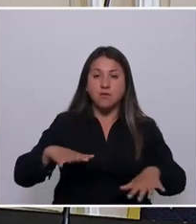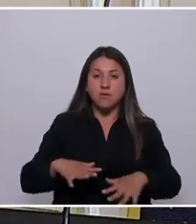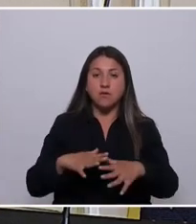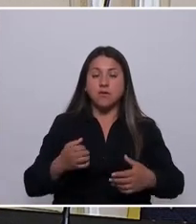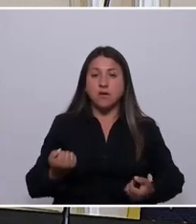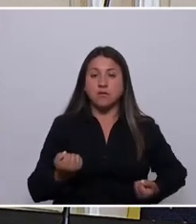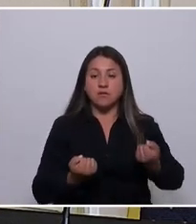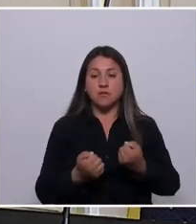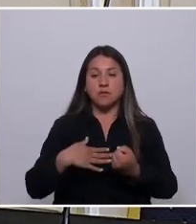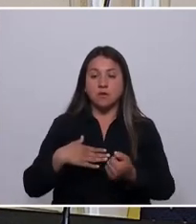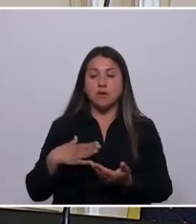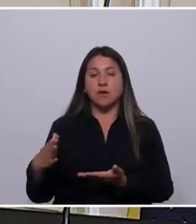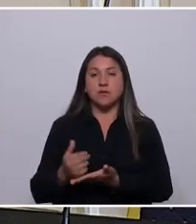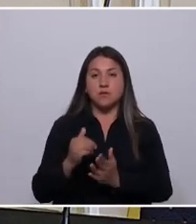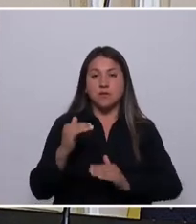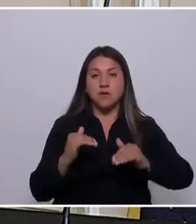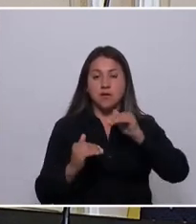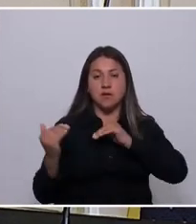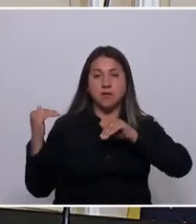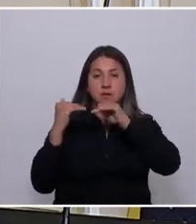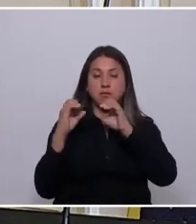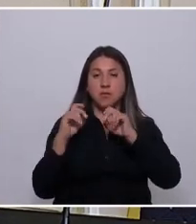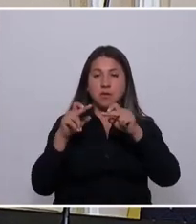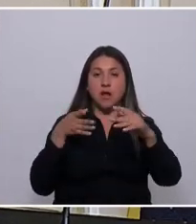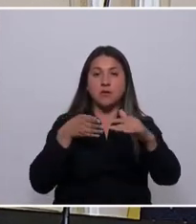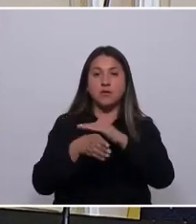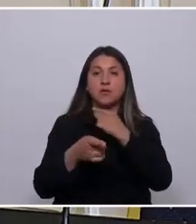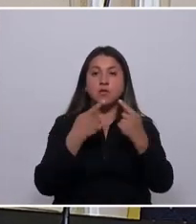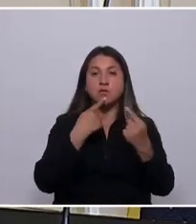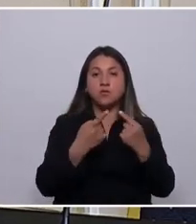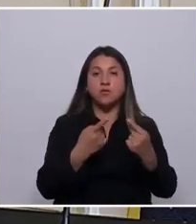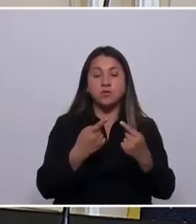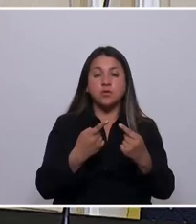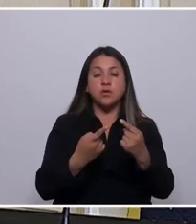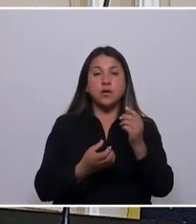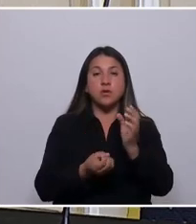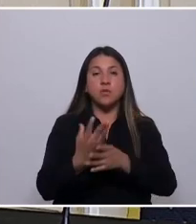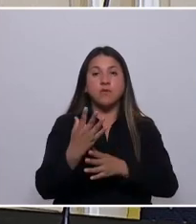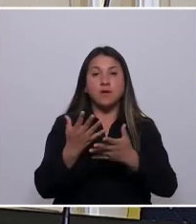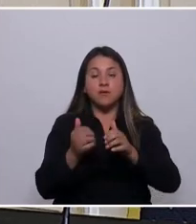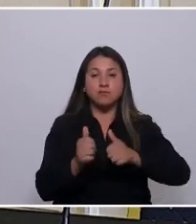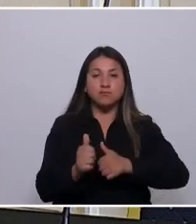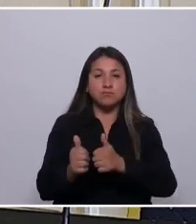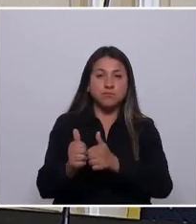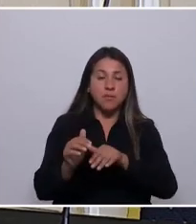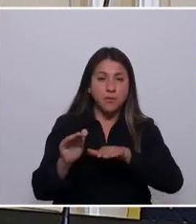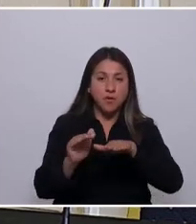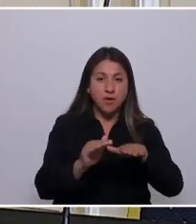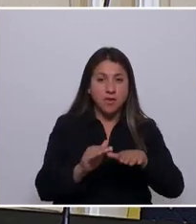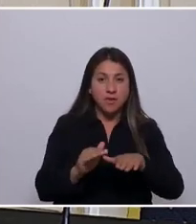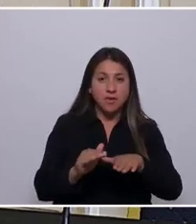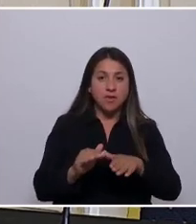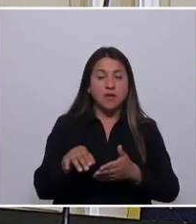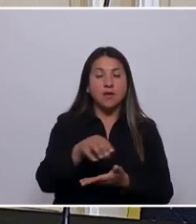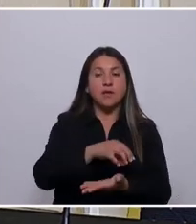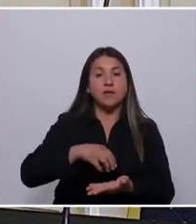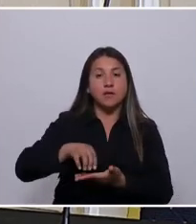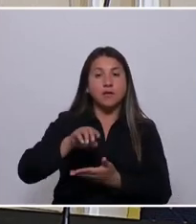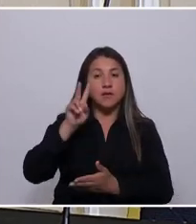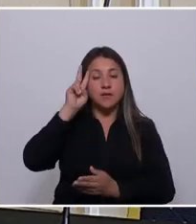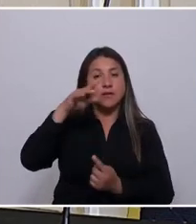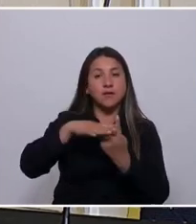de alcanzar altos estándares de oportunidad de acceso a la consulta y una modalidad apropiada y acorde a la realidad de cada pueblo indígena para su